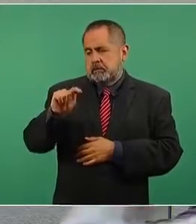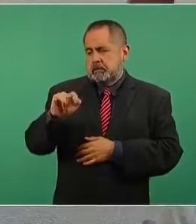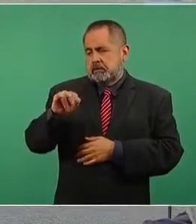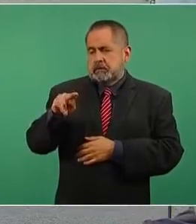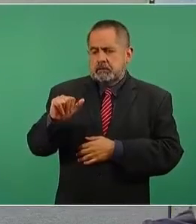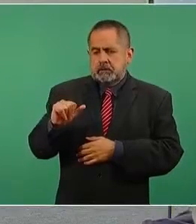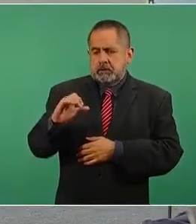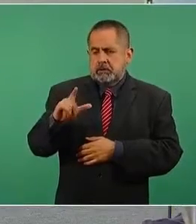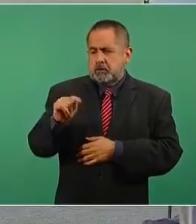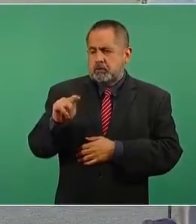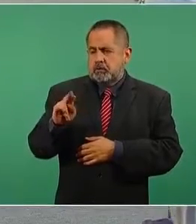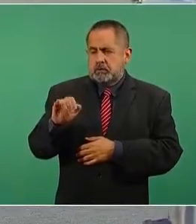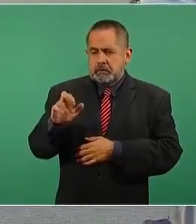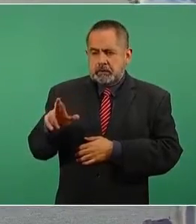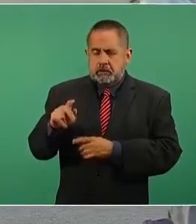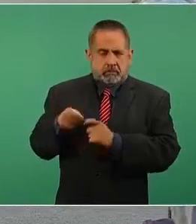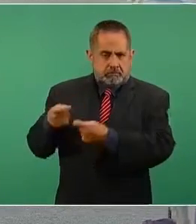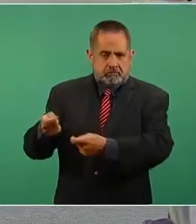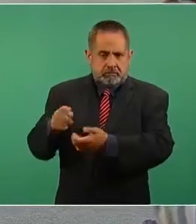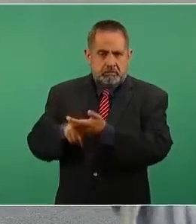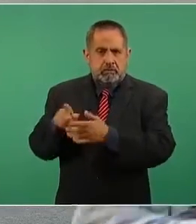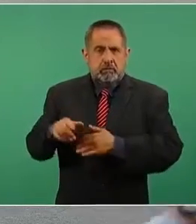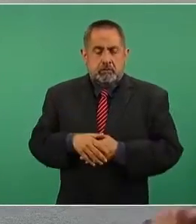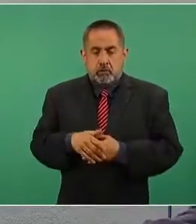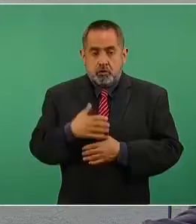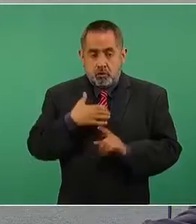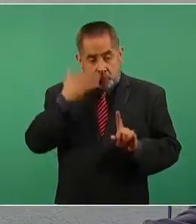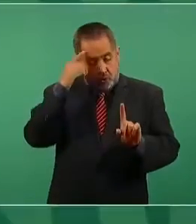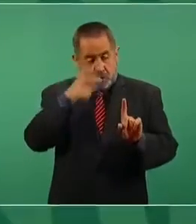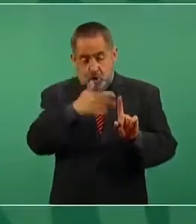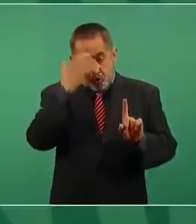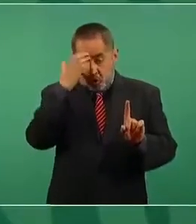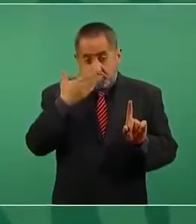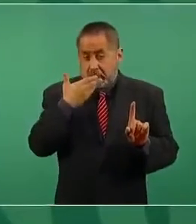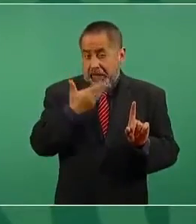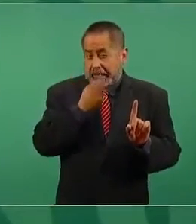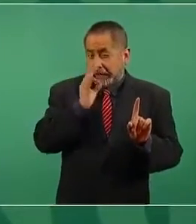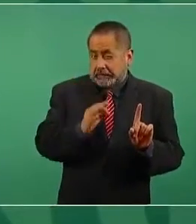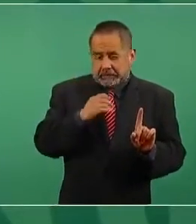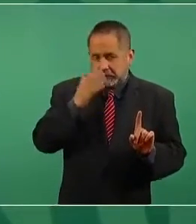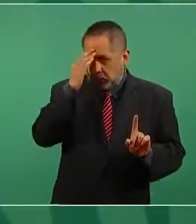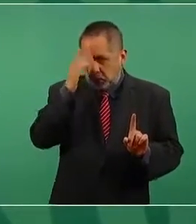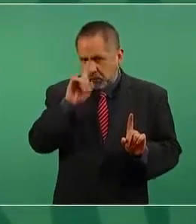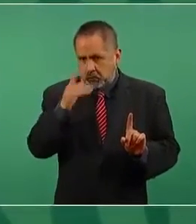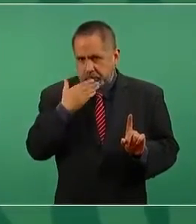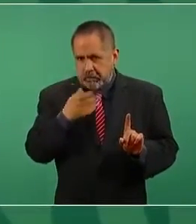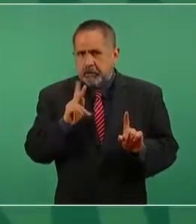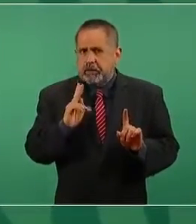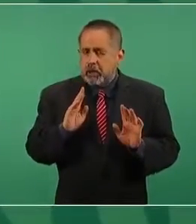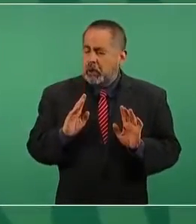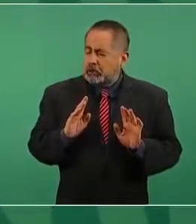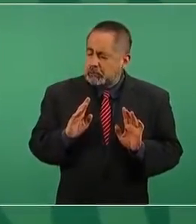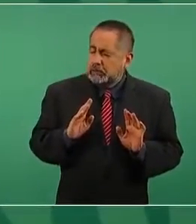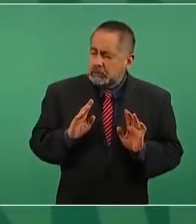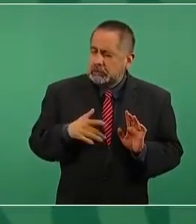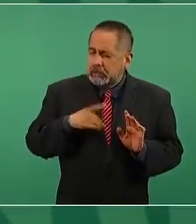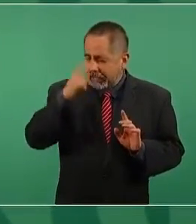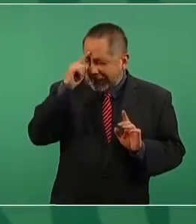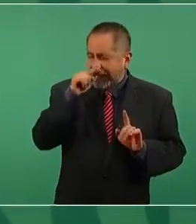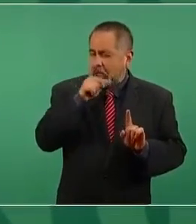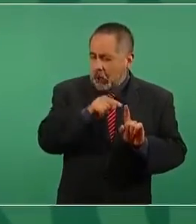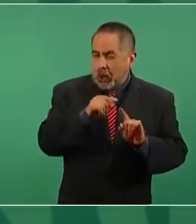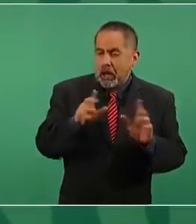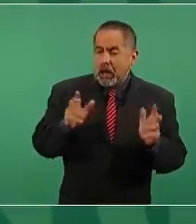Cloutier. Por eso pasó. No conozco bien a la persona, pero si estaba